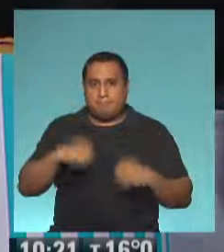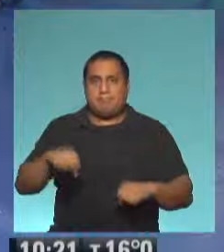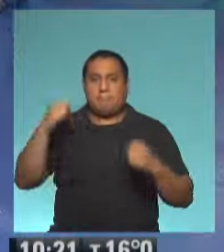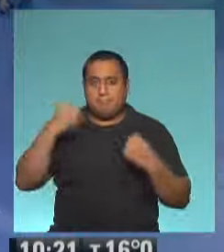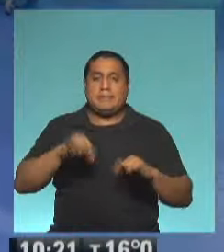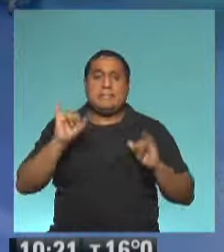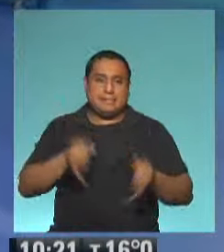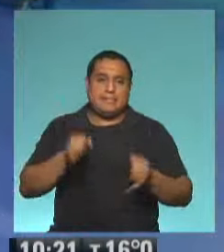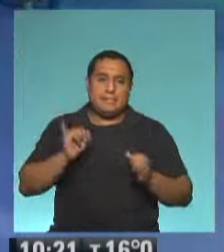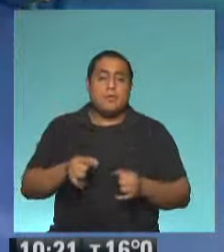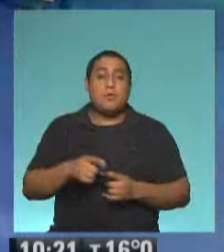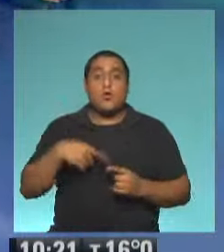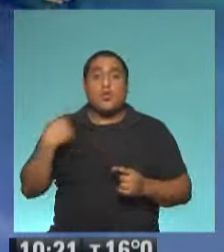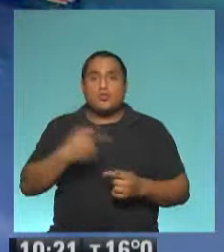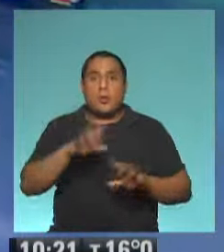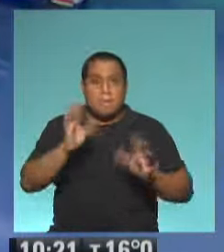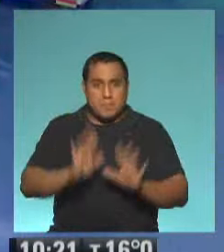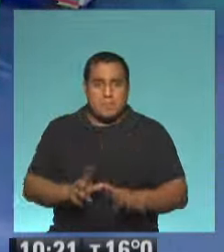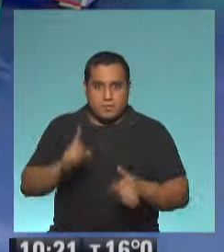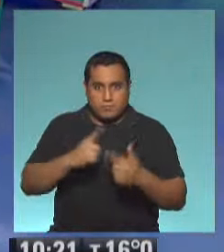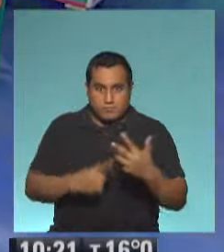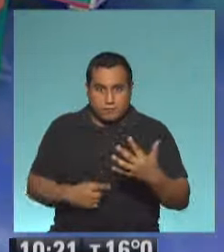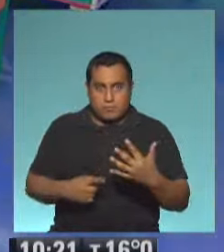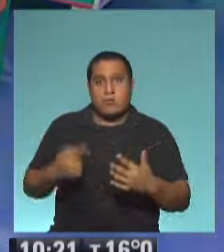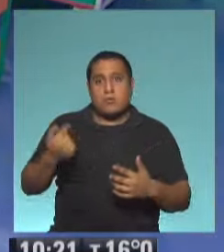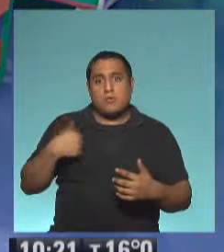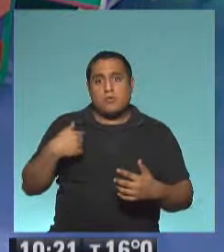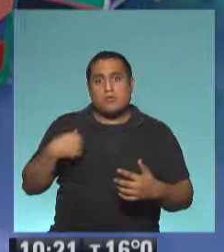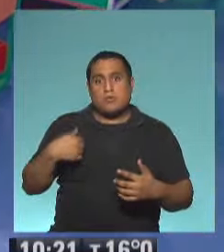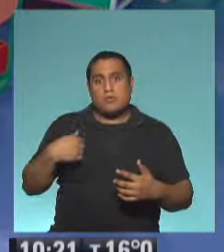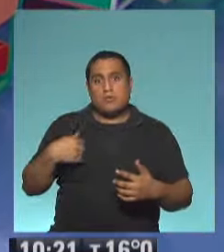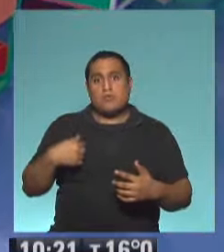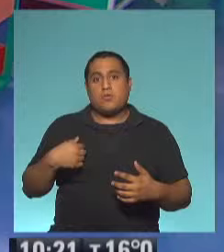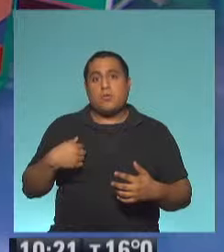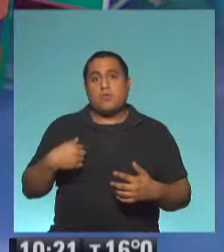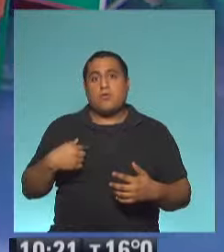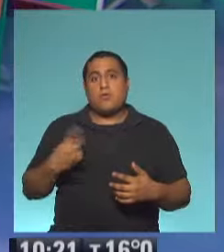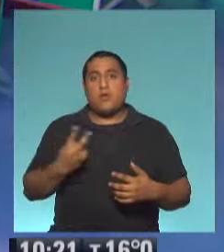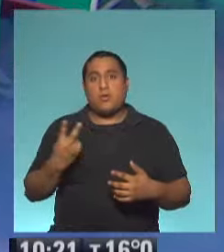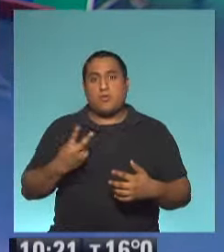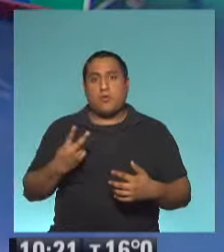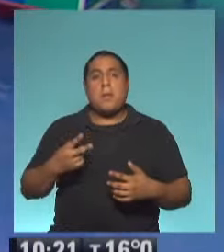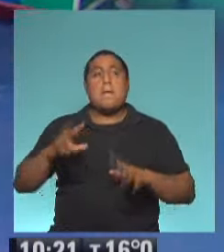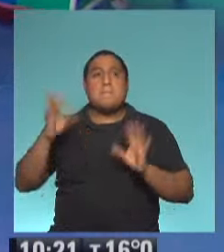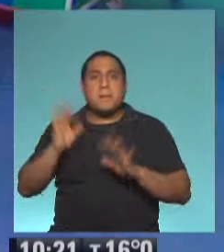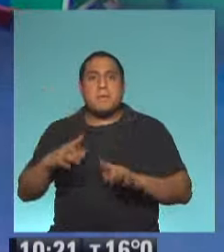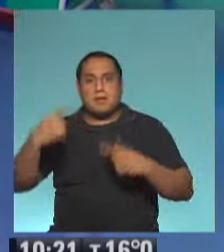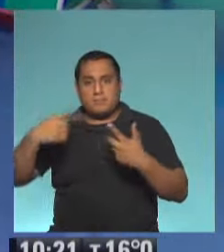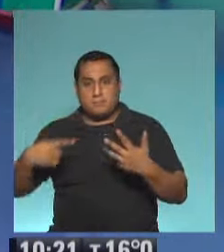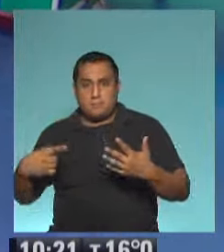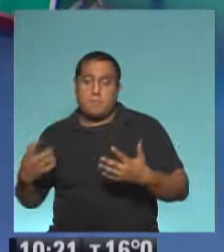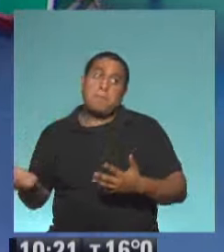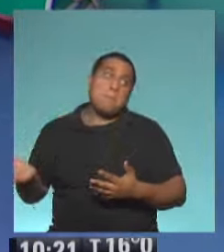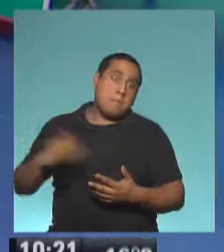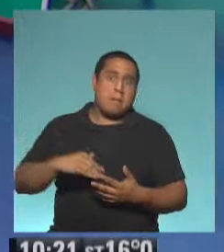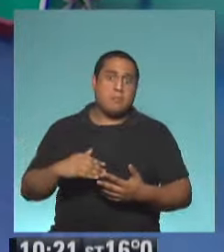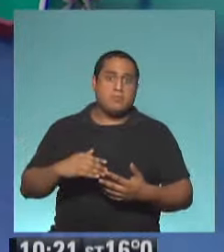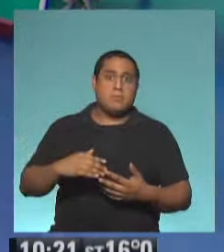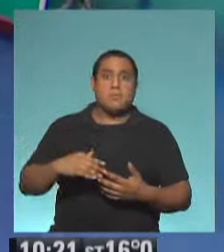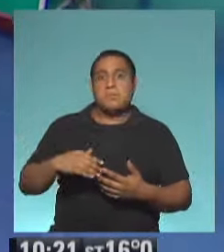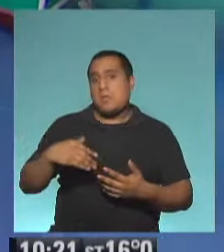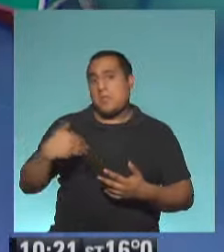tenemos que practicar. Bueno, nosotros tenemos que ir preparando todo. Yo me voy acá con el murguero que vamos preparando toda la. El desfile. El desfile, vamos. Perfecto. Y de